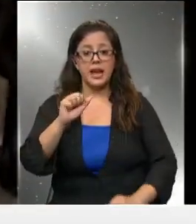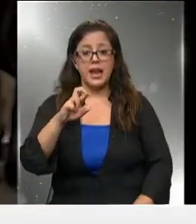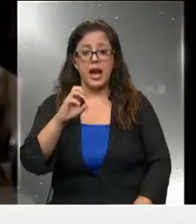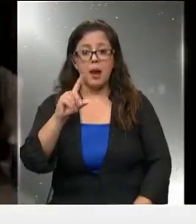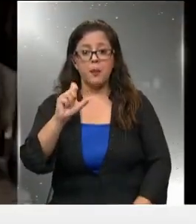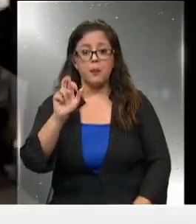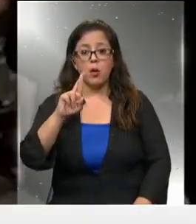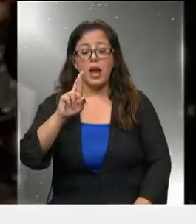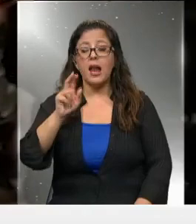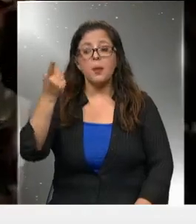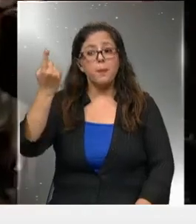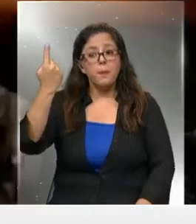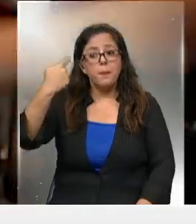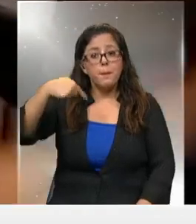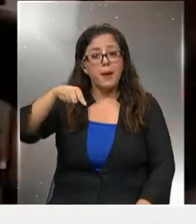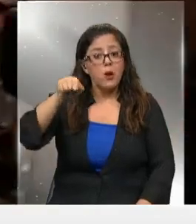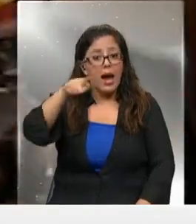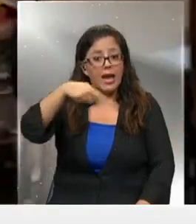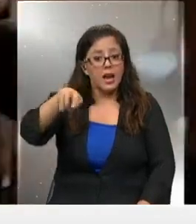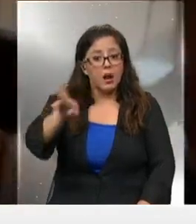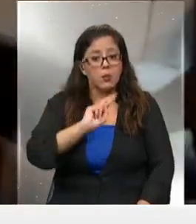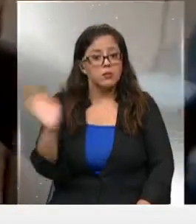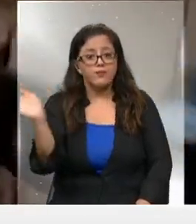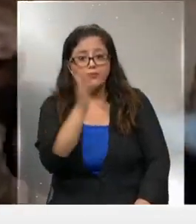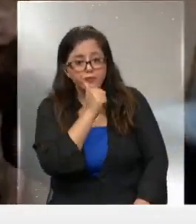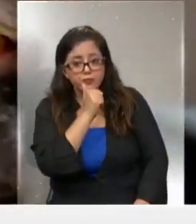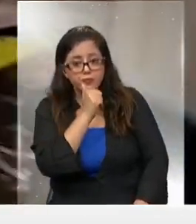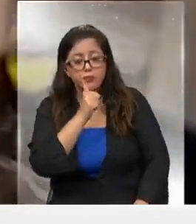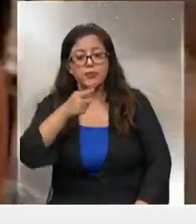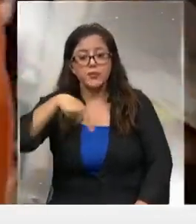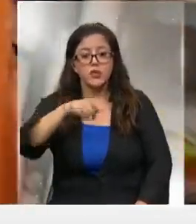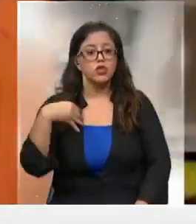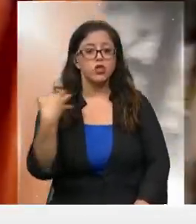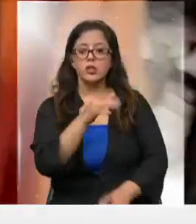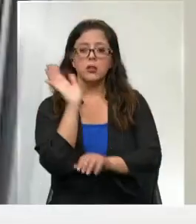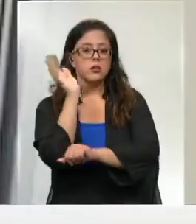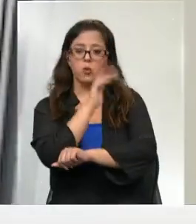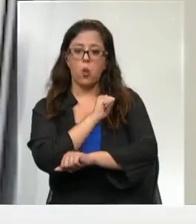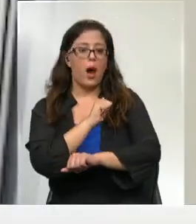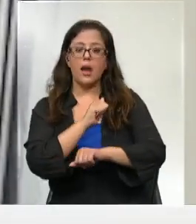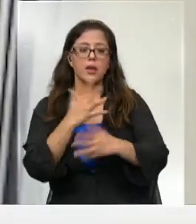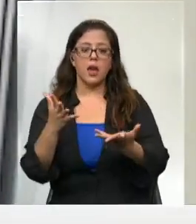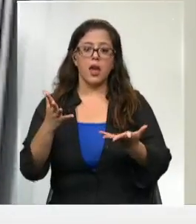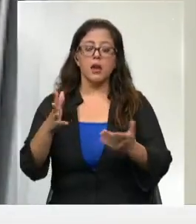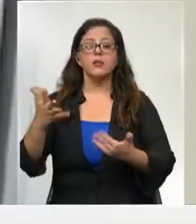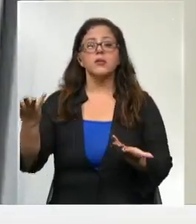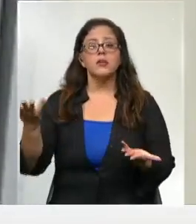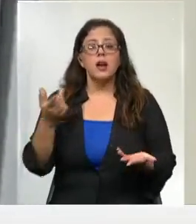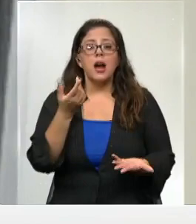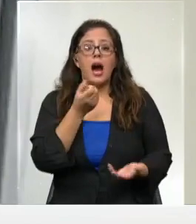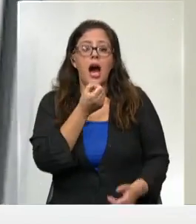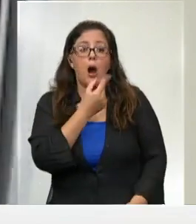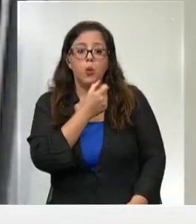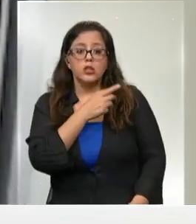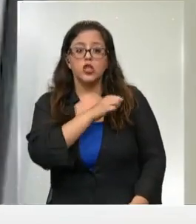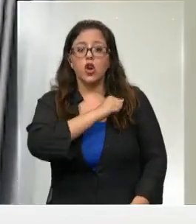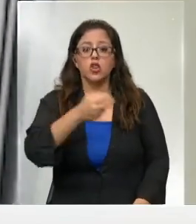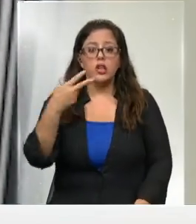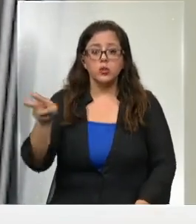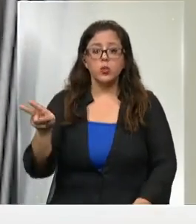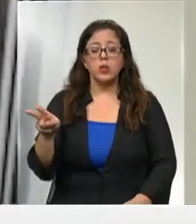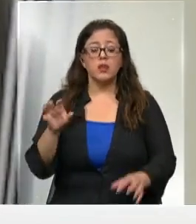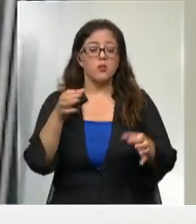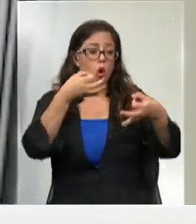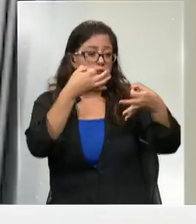encuentra en el ojo del huracán y que hasta el momento niega todas las acusaciones en su contra. Originales o no, la incertidumbre ya se